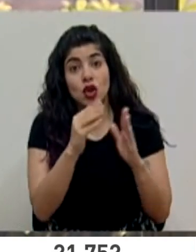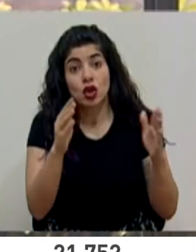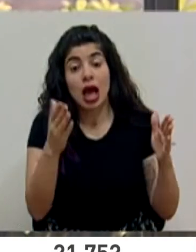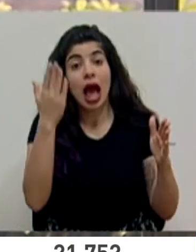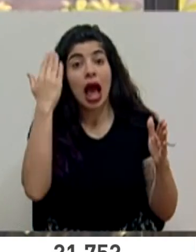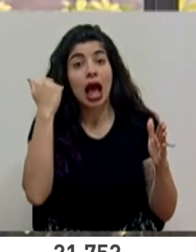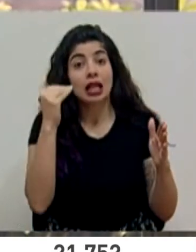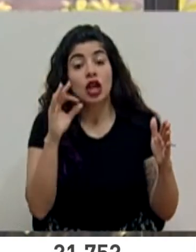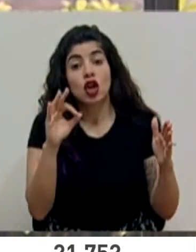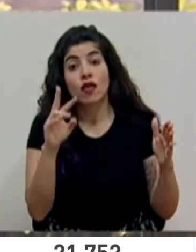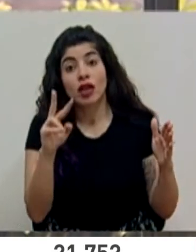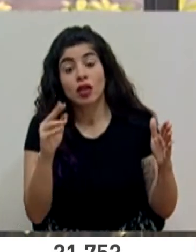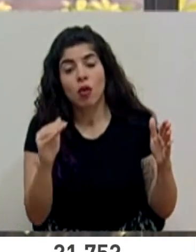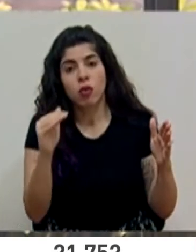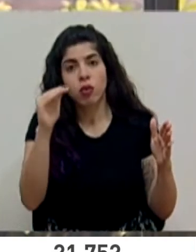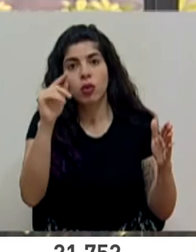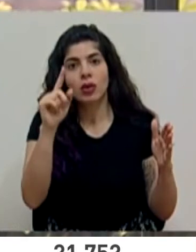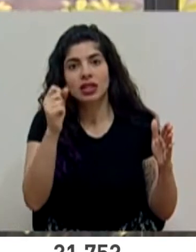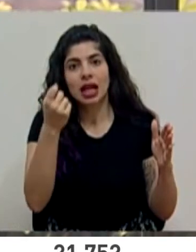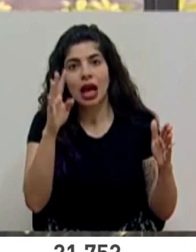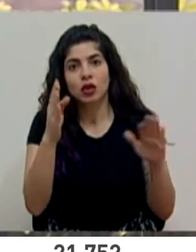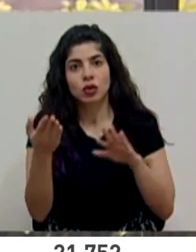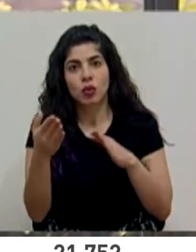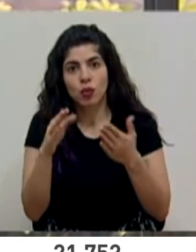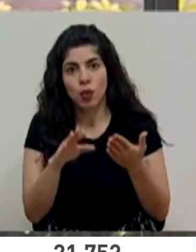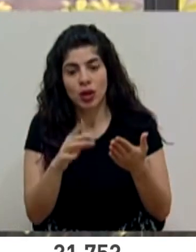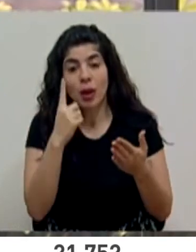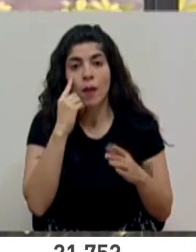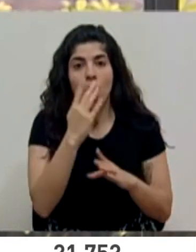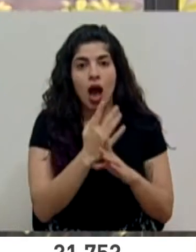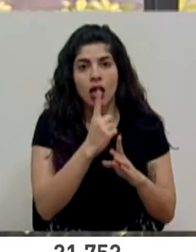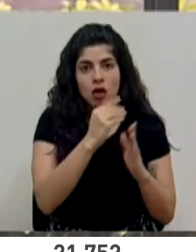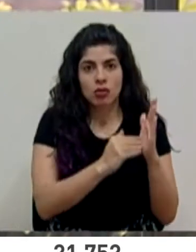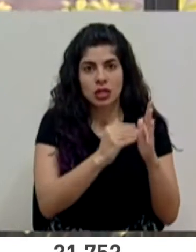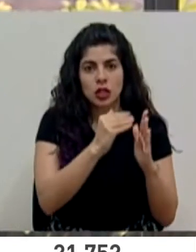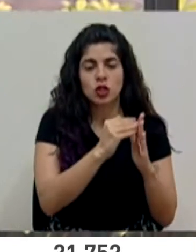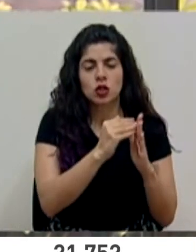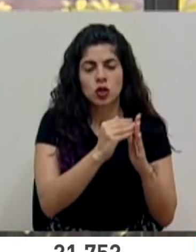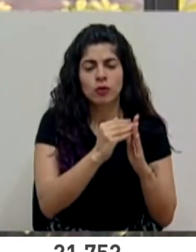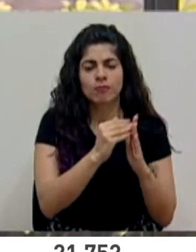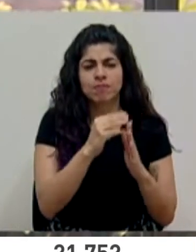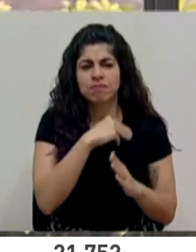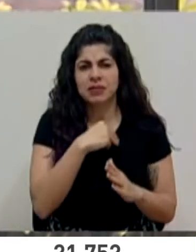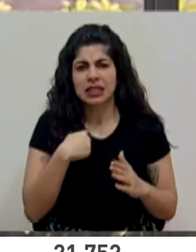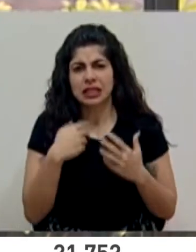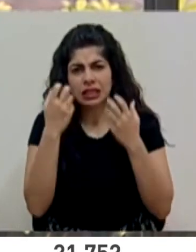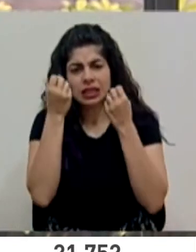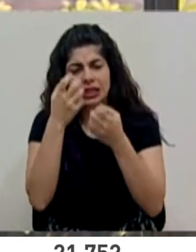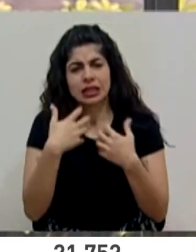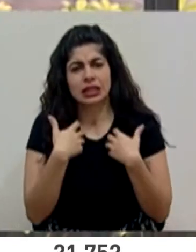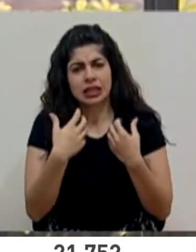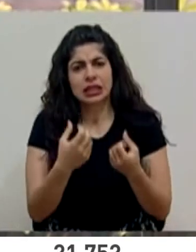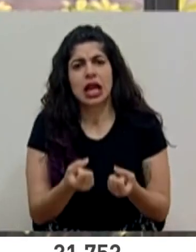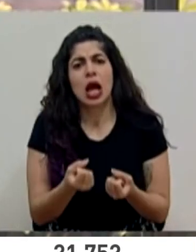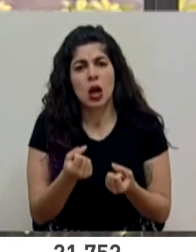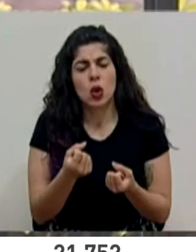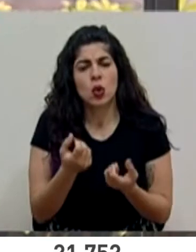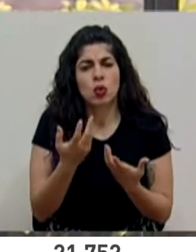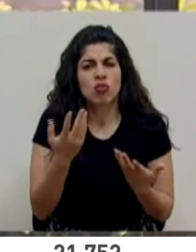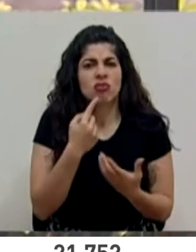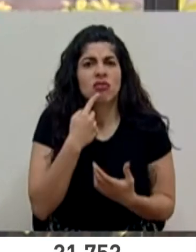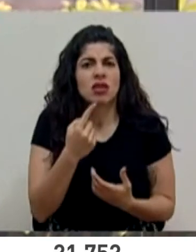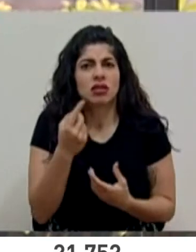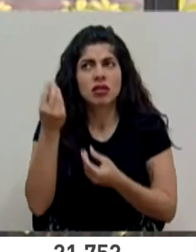pasó de 92 a 114. ¿Cómo asume el Ministerio de Salud esta alerta que emite la Organización